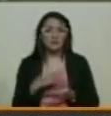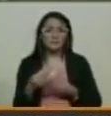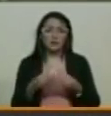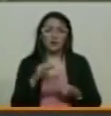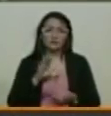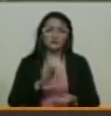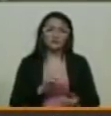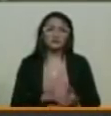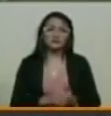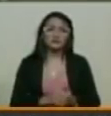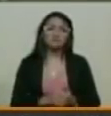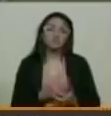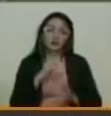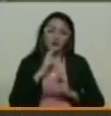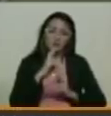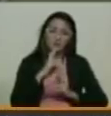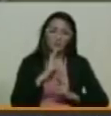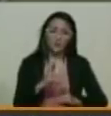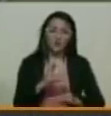hecho, le dimos respuesta